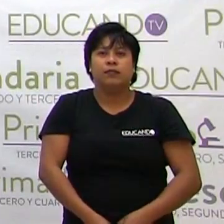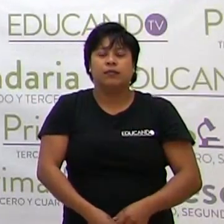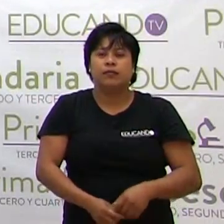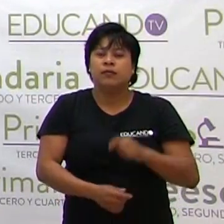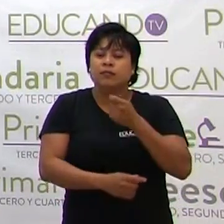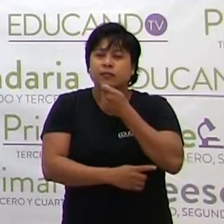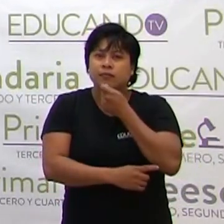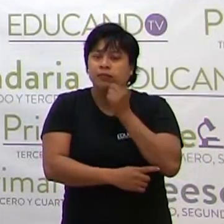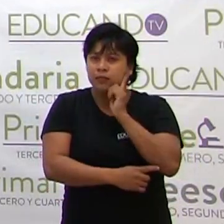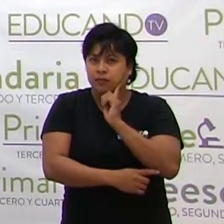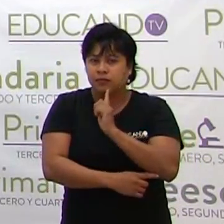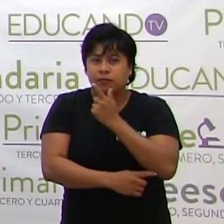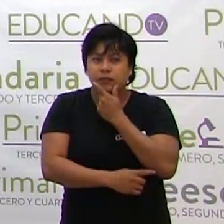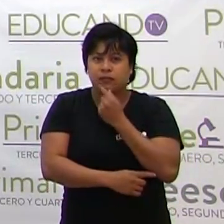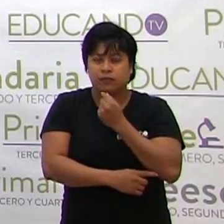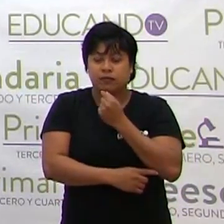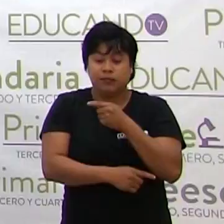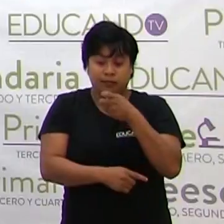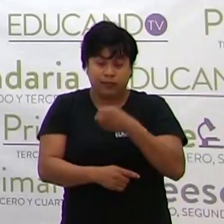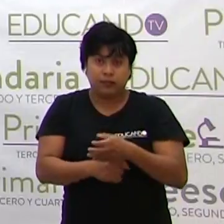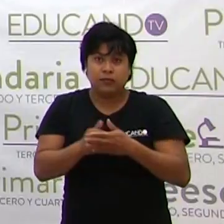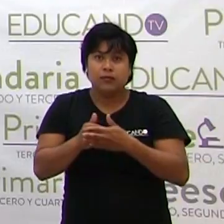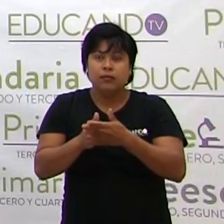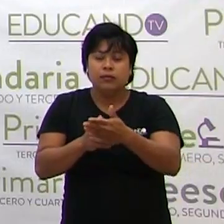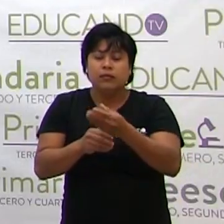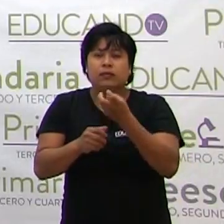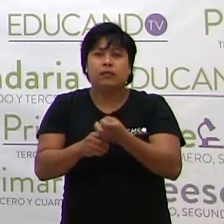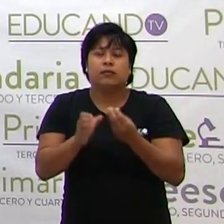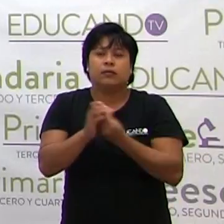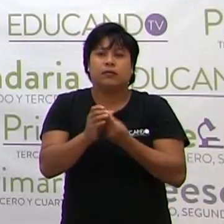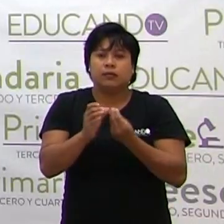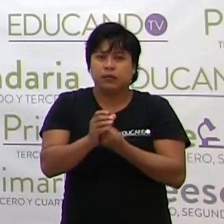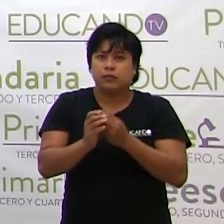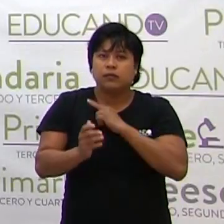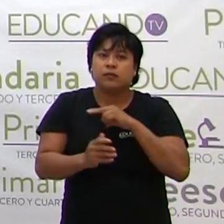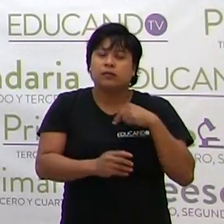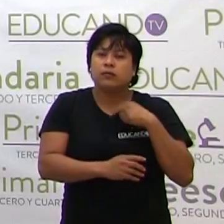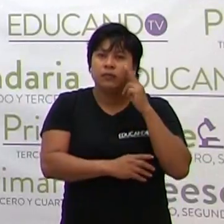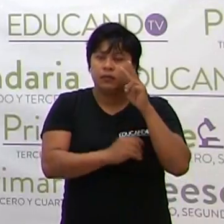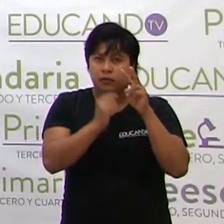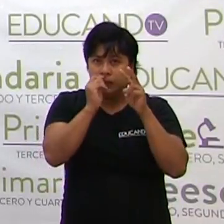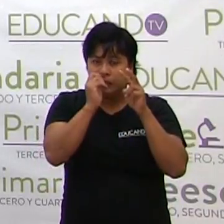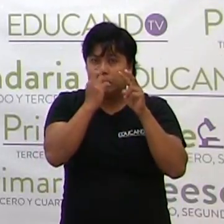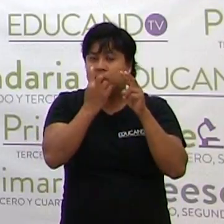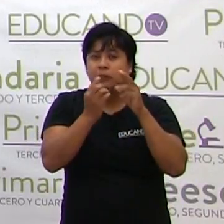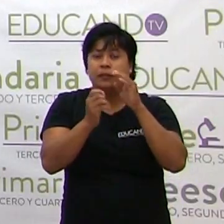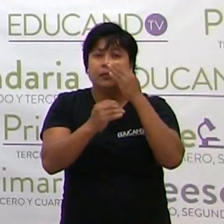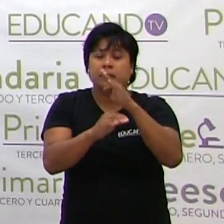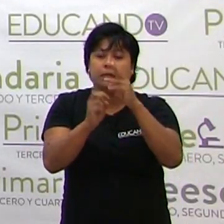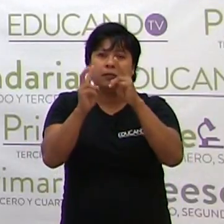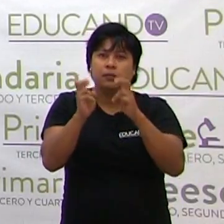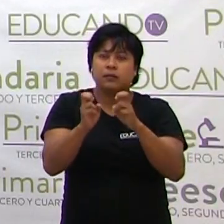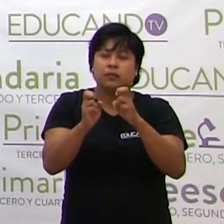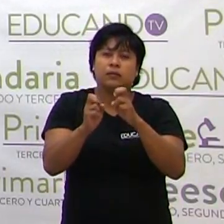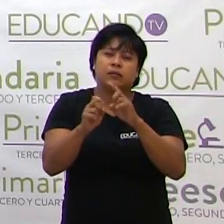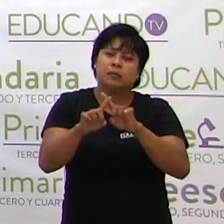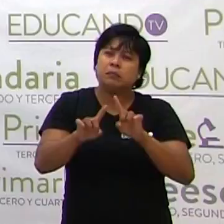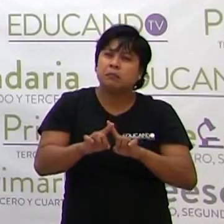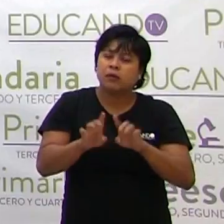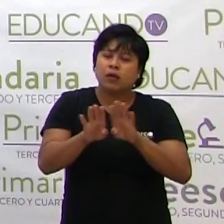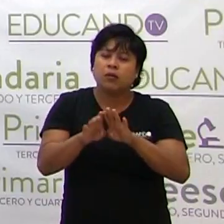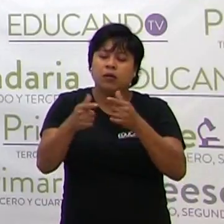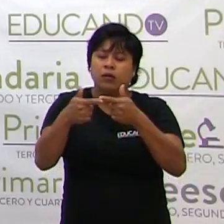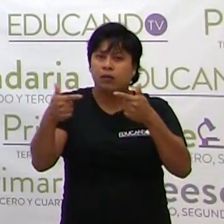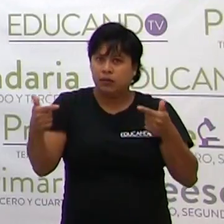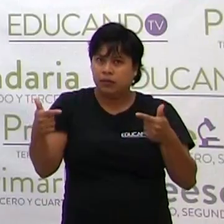Niños y niñas, durante todas estas sesiones hemos hablado de temas particularmente